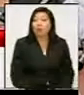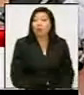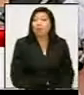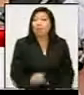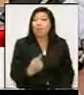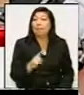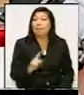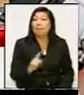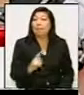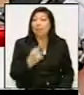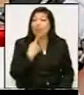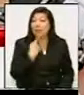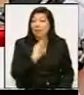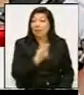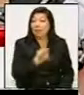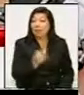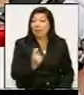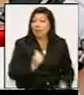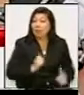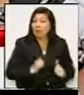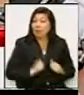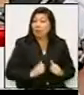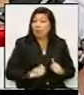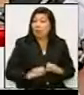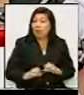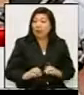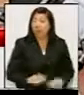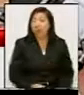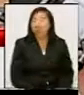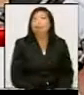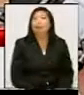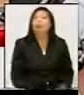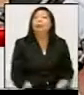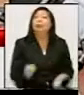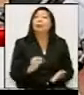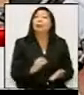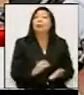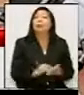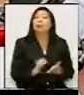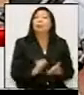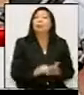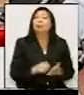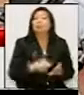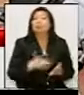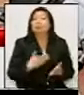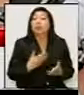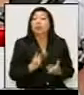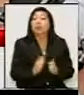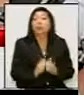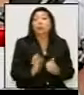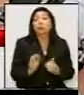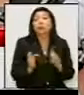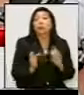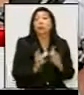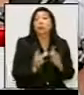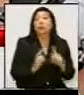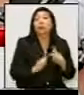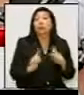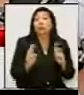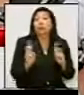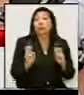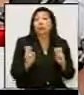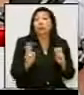¿no? Para informar sobre las actuaciones que venimos realizando, y además en aquellos casos donde, pues, como ustedes identifiquen algún tema que